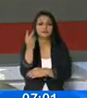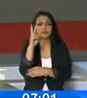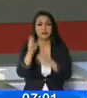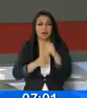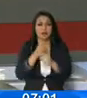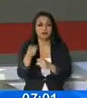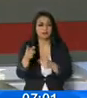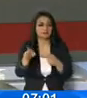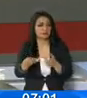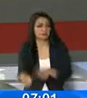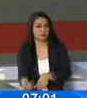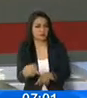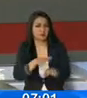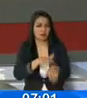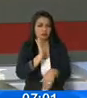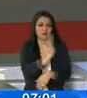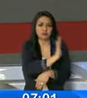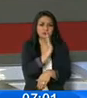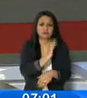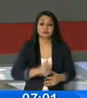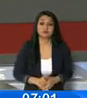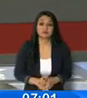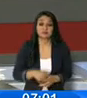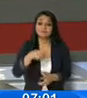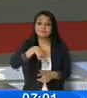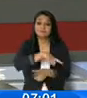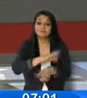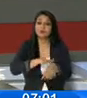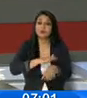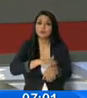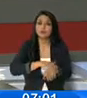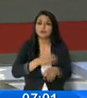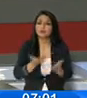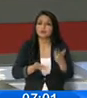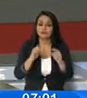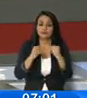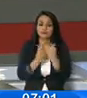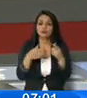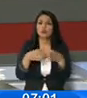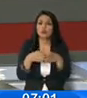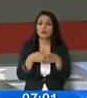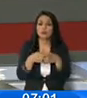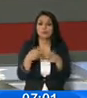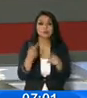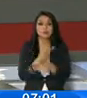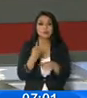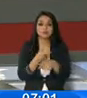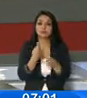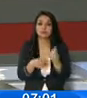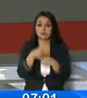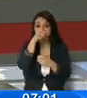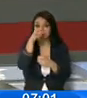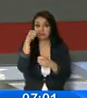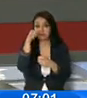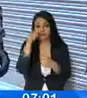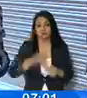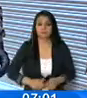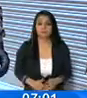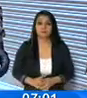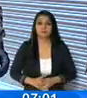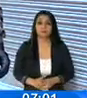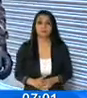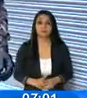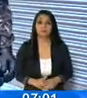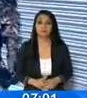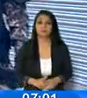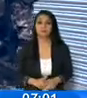años. Los implicados en este hecho de sangre, al parecer, pertenecerían a bandas dedicadas al microtráfico de drogas.